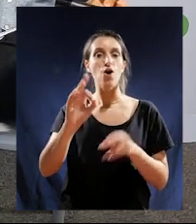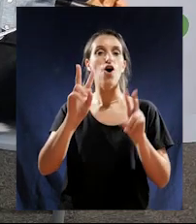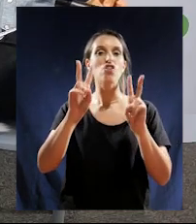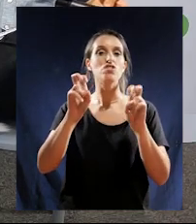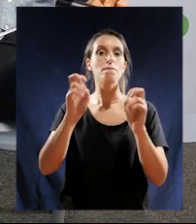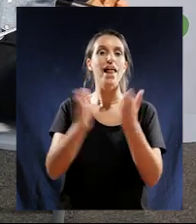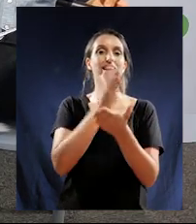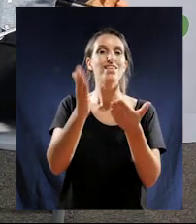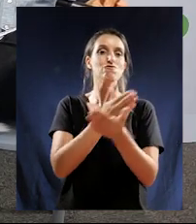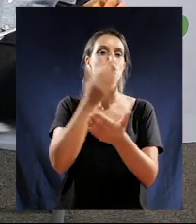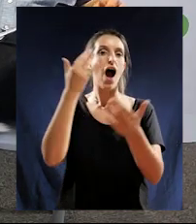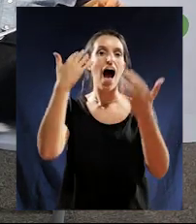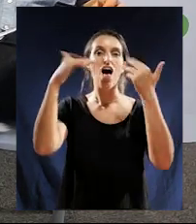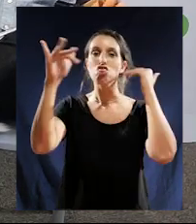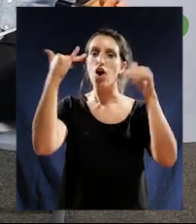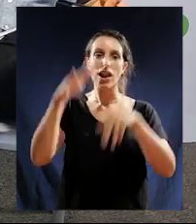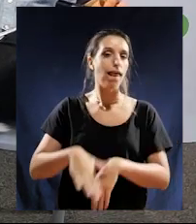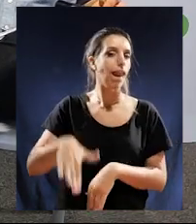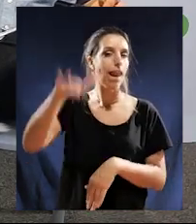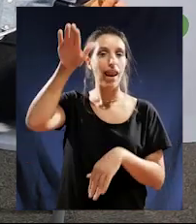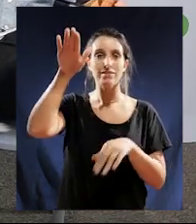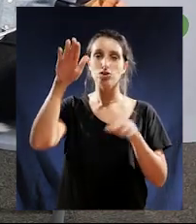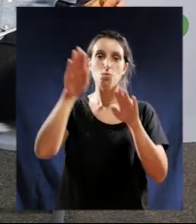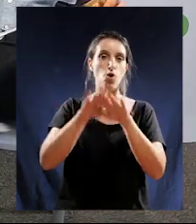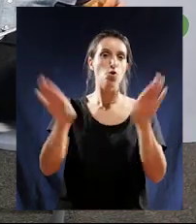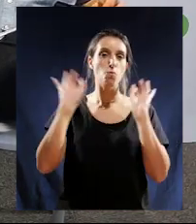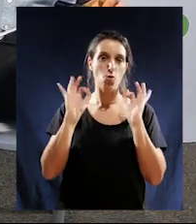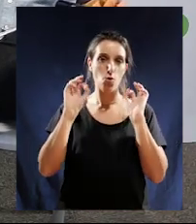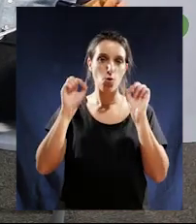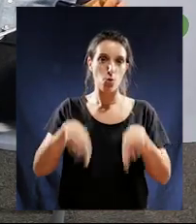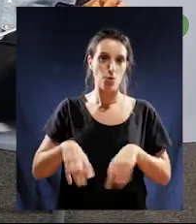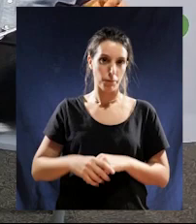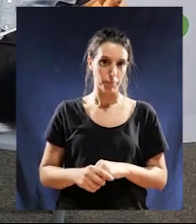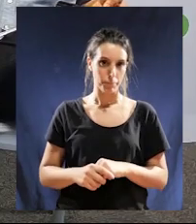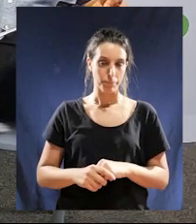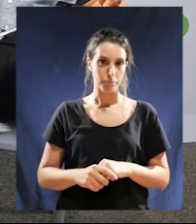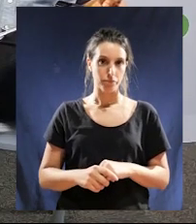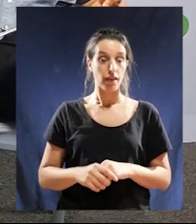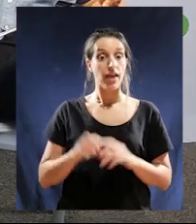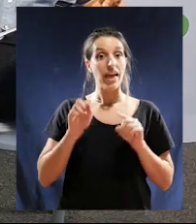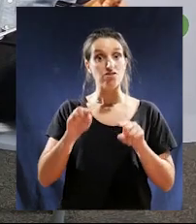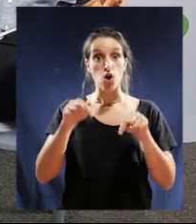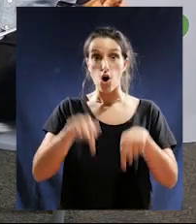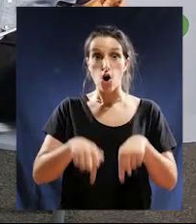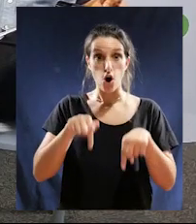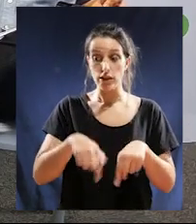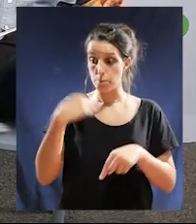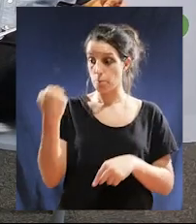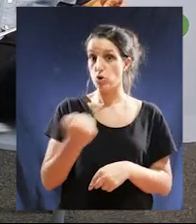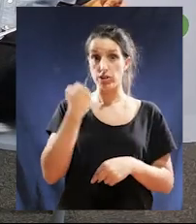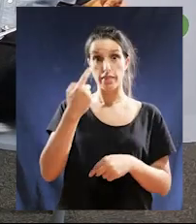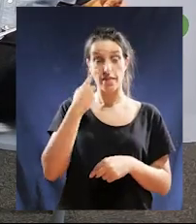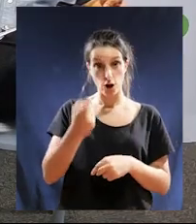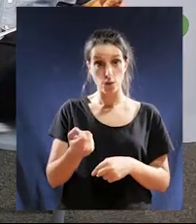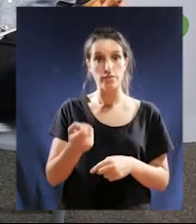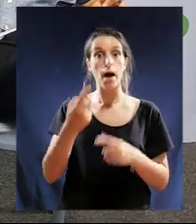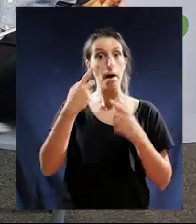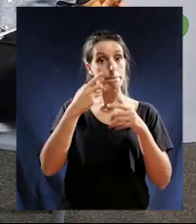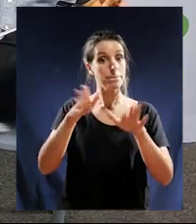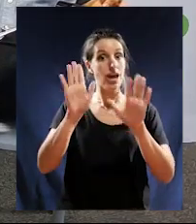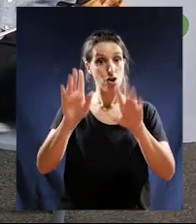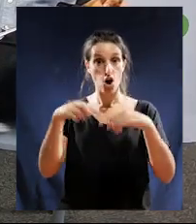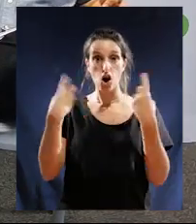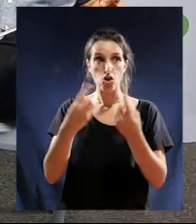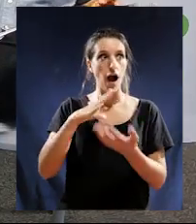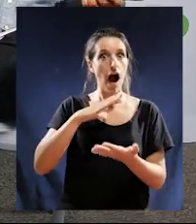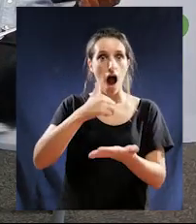distinción entre la presencia y la presencialidad, ¿no? Hoy eso se nos vuelve muy importante. Miren que nosotros